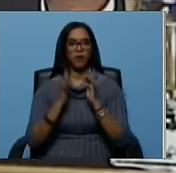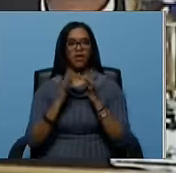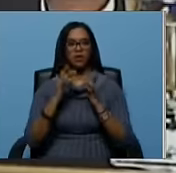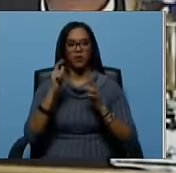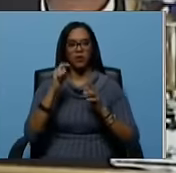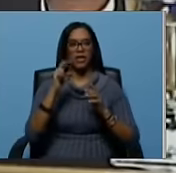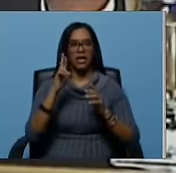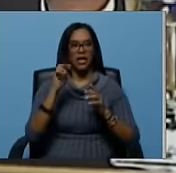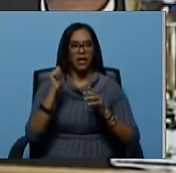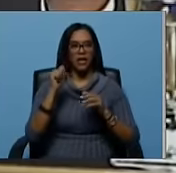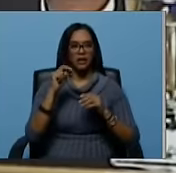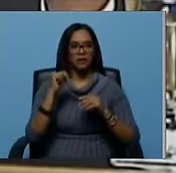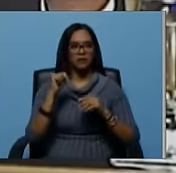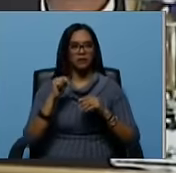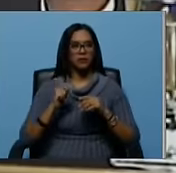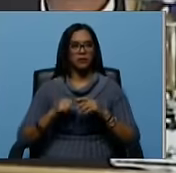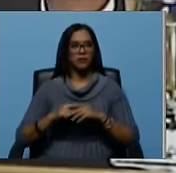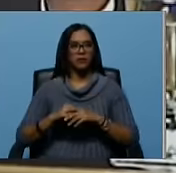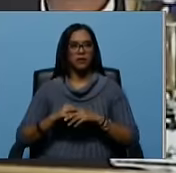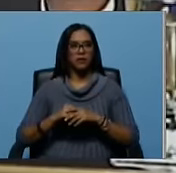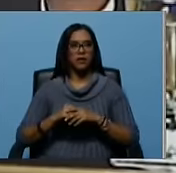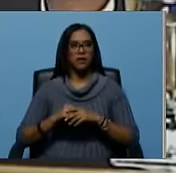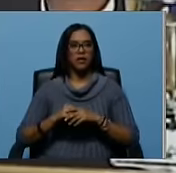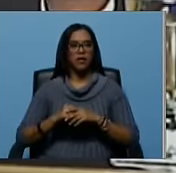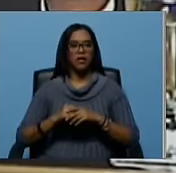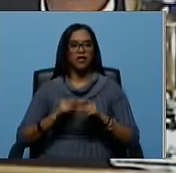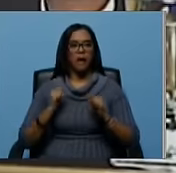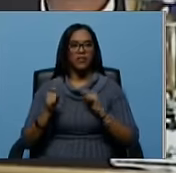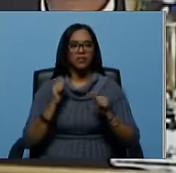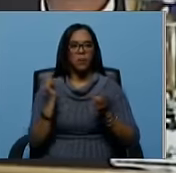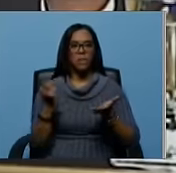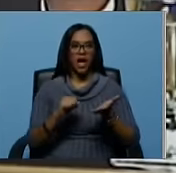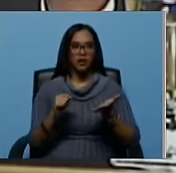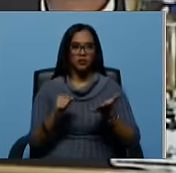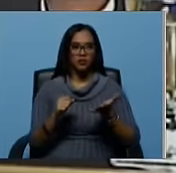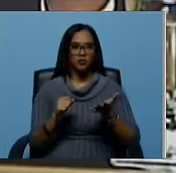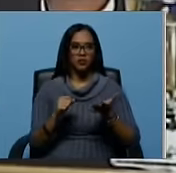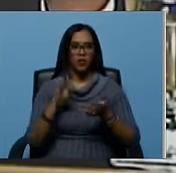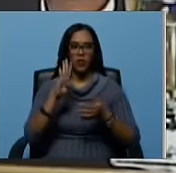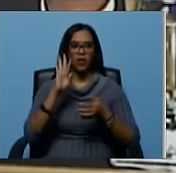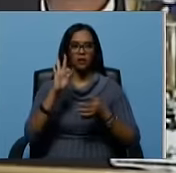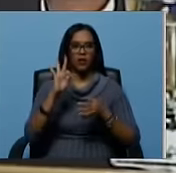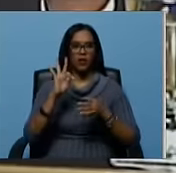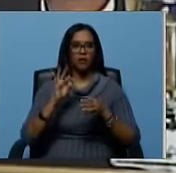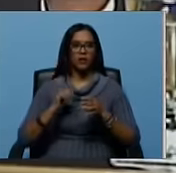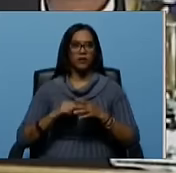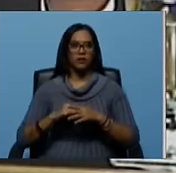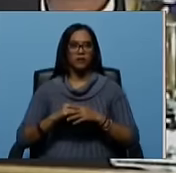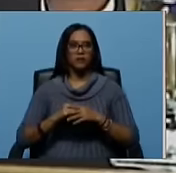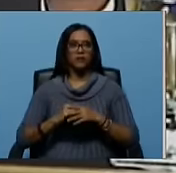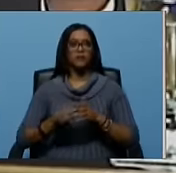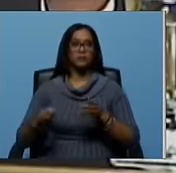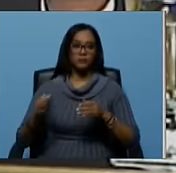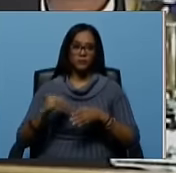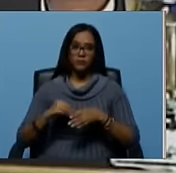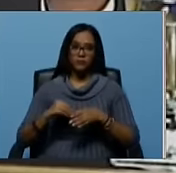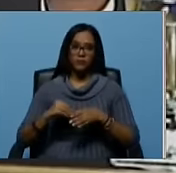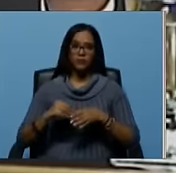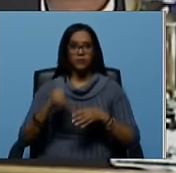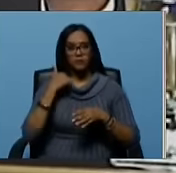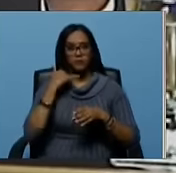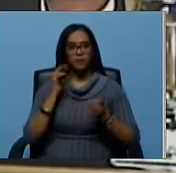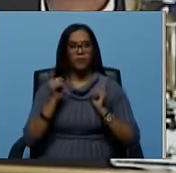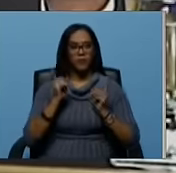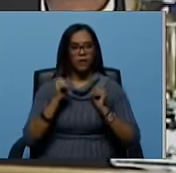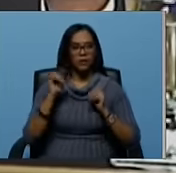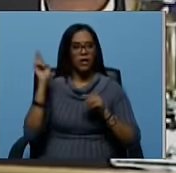conexión con Terán, transmisión Mazo, arroba Mazo 4F. Y además nos han llamado algunas